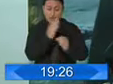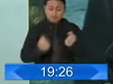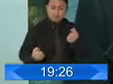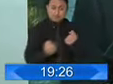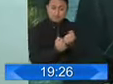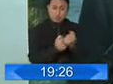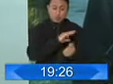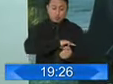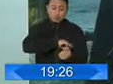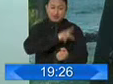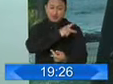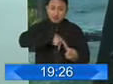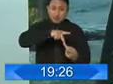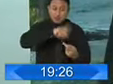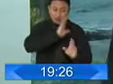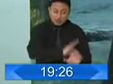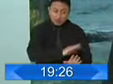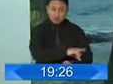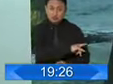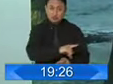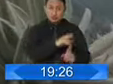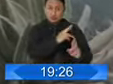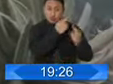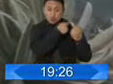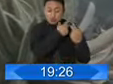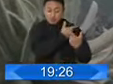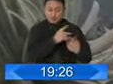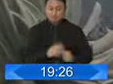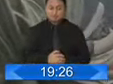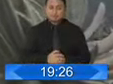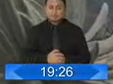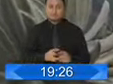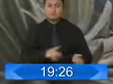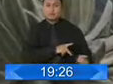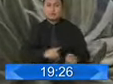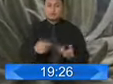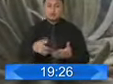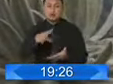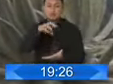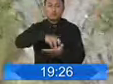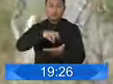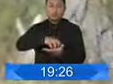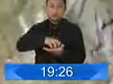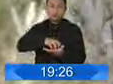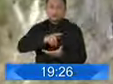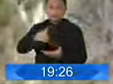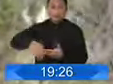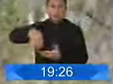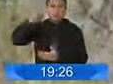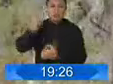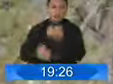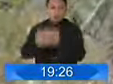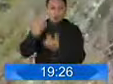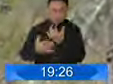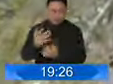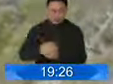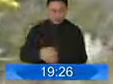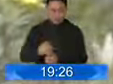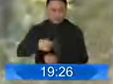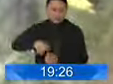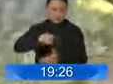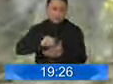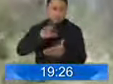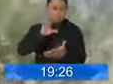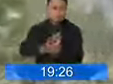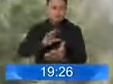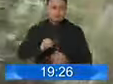son las instancias que tienen que mitigar este tipo. El plan se implementará en las provincias que registran el mayor índice de incendios forestales,